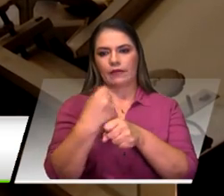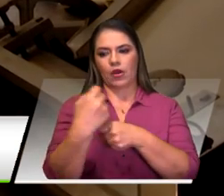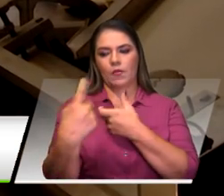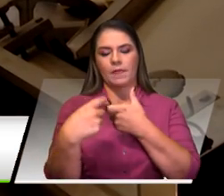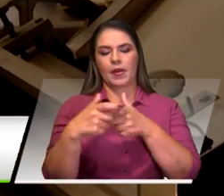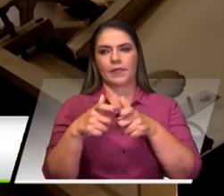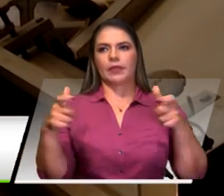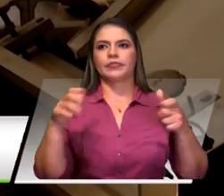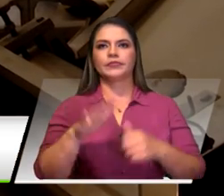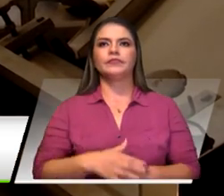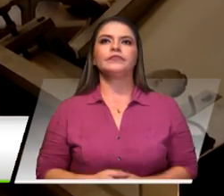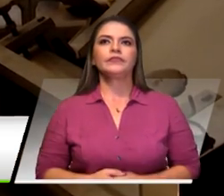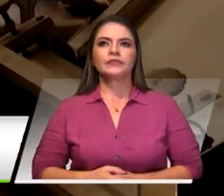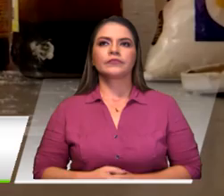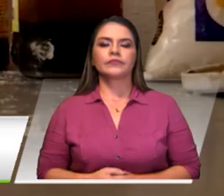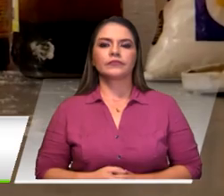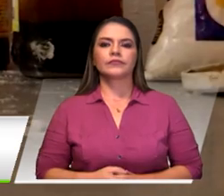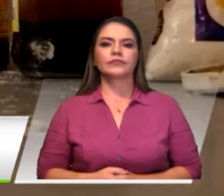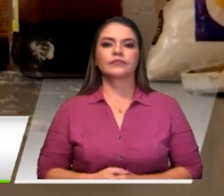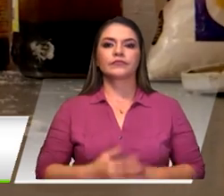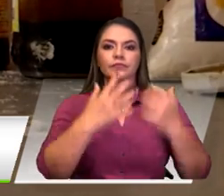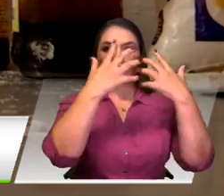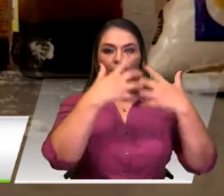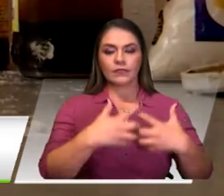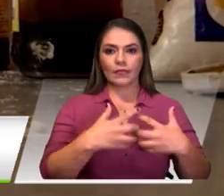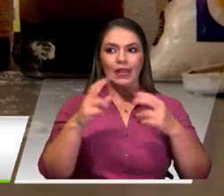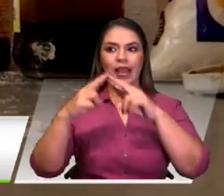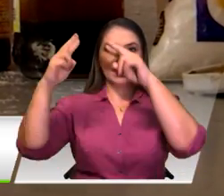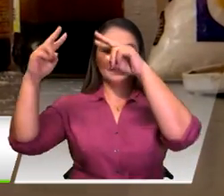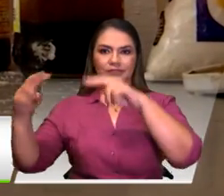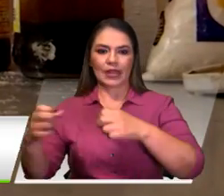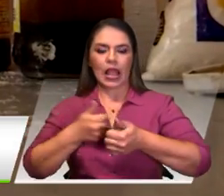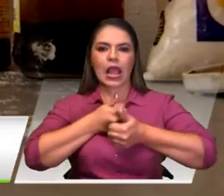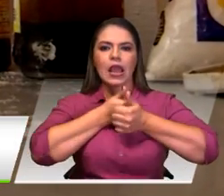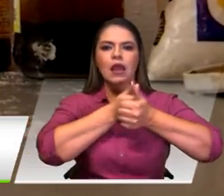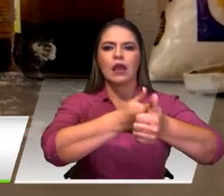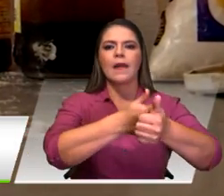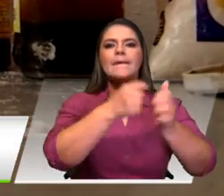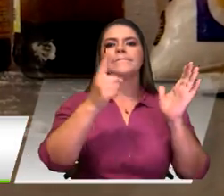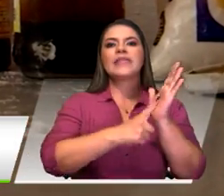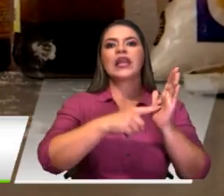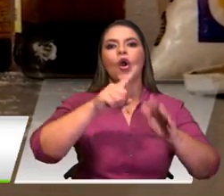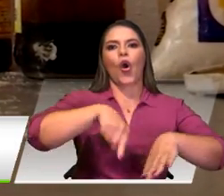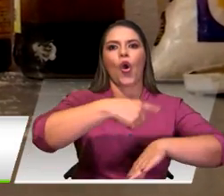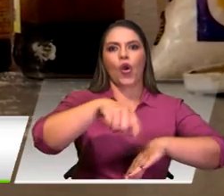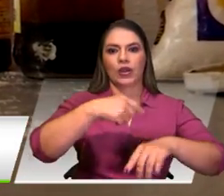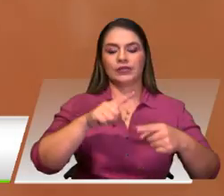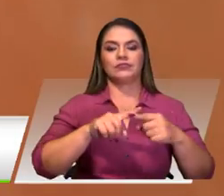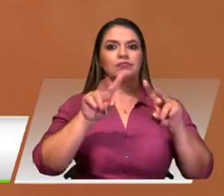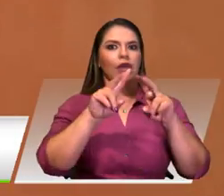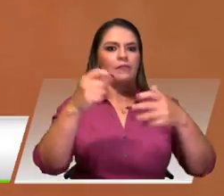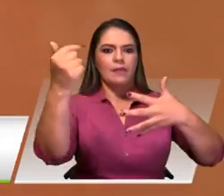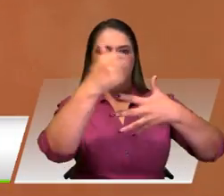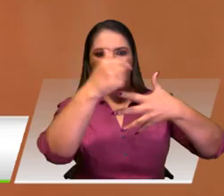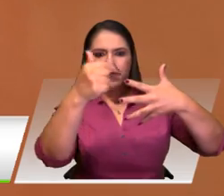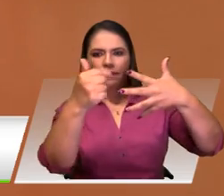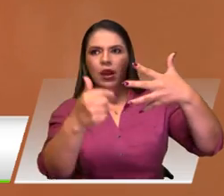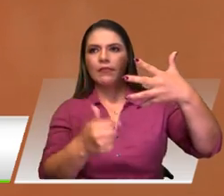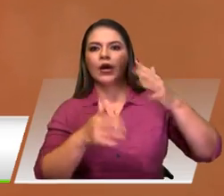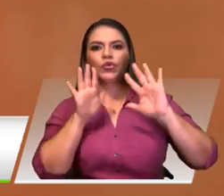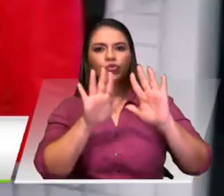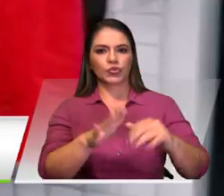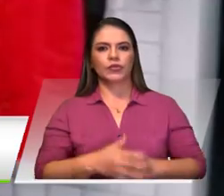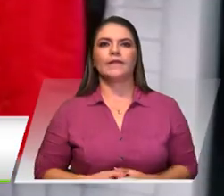Estas empresas recibieron más de 1.000 horas de acompañamiento en los módulos de direccionamiento estratégico, talento, sostenibilidad y buen